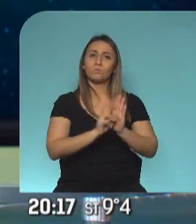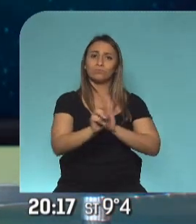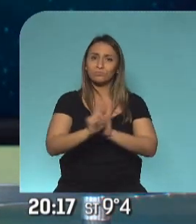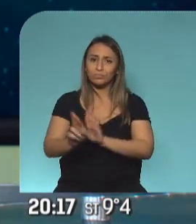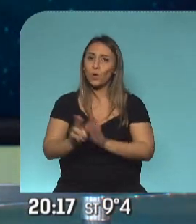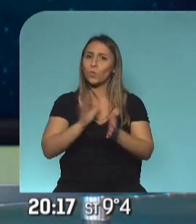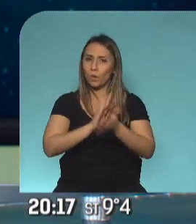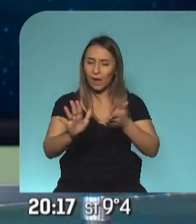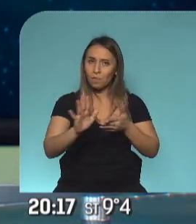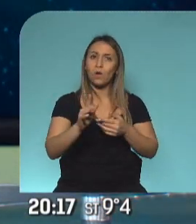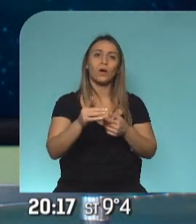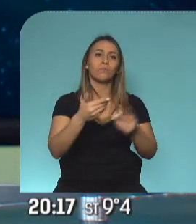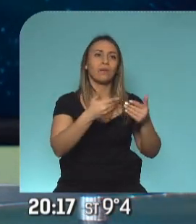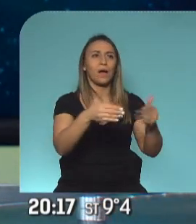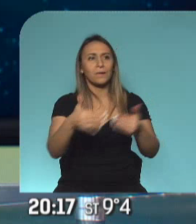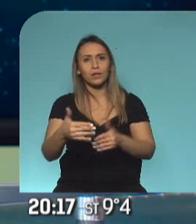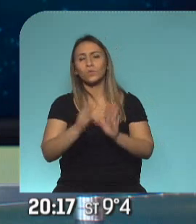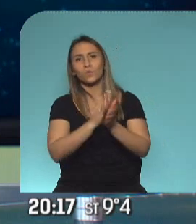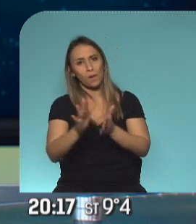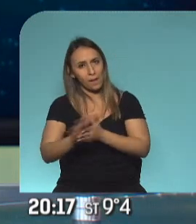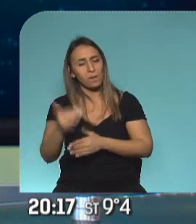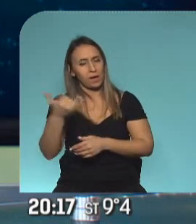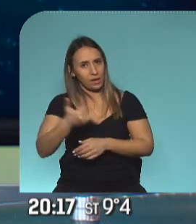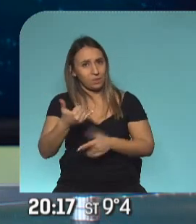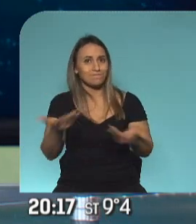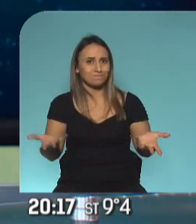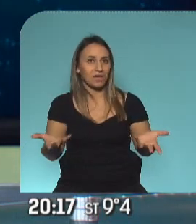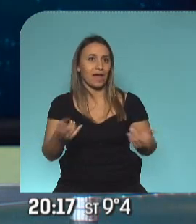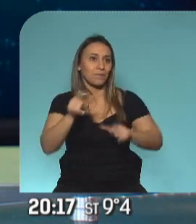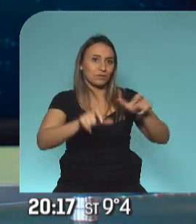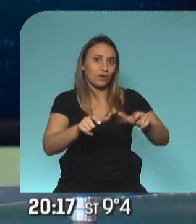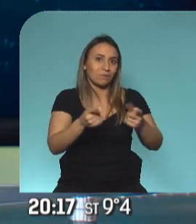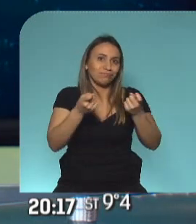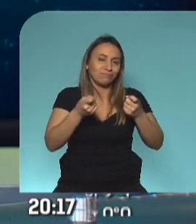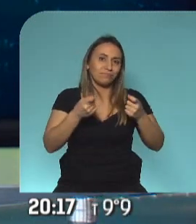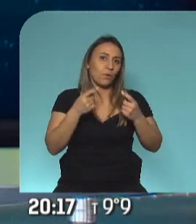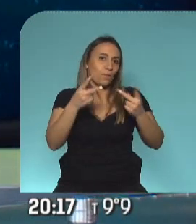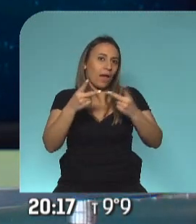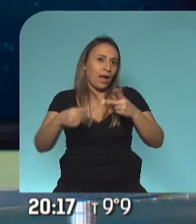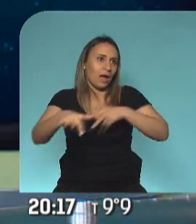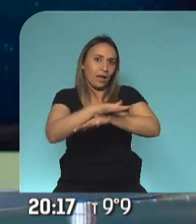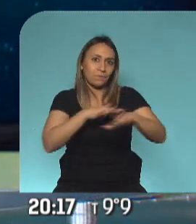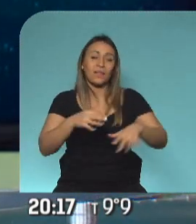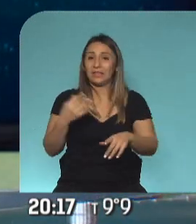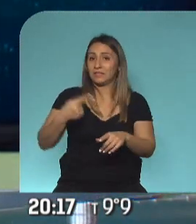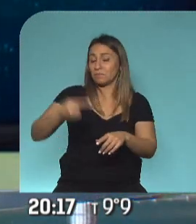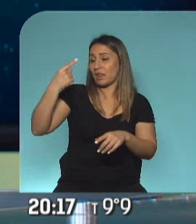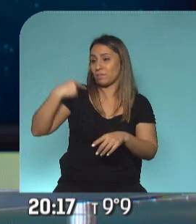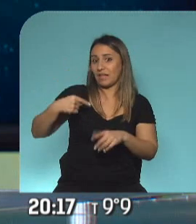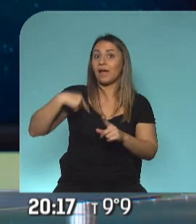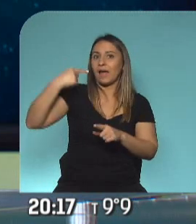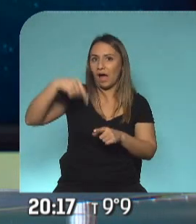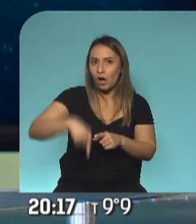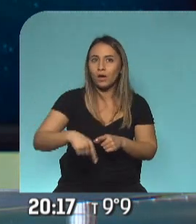para que justamente, que eso hizo justamente que la gente pudiera movilizarse. De la semana pasada a esta se ha visto